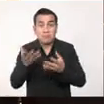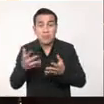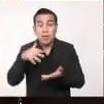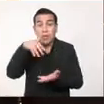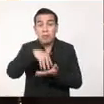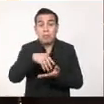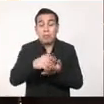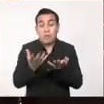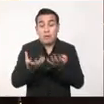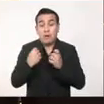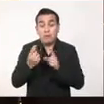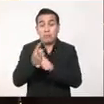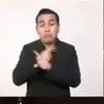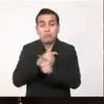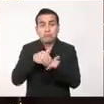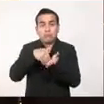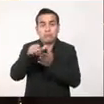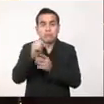pueblo pedía.